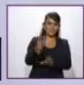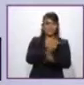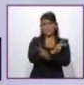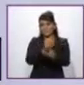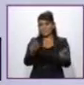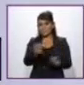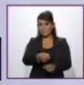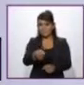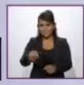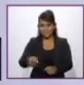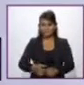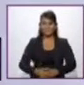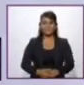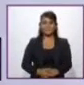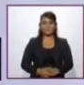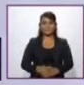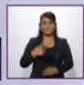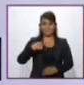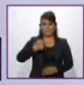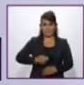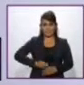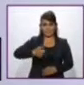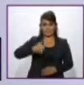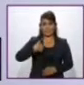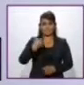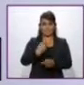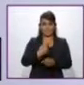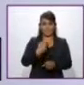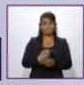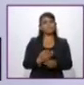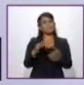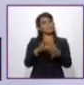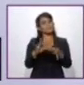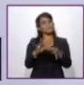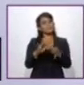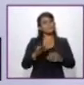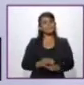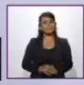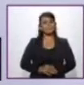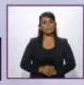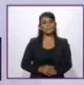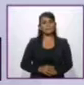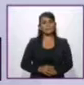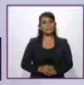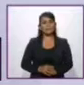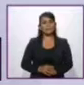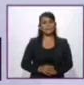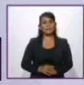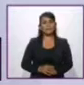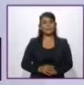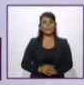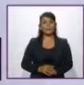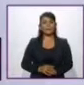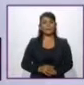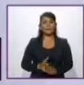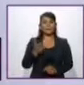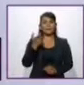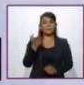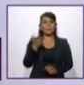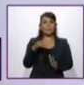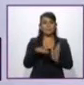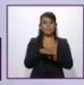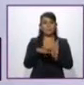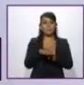momento. Primero quisiera platicar de la urgencia de reactivar la economía. En